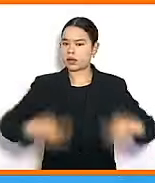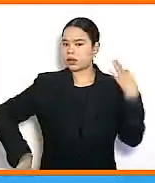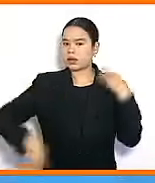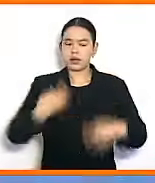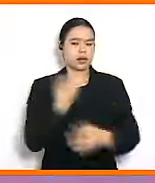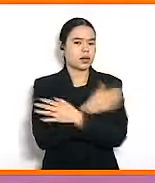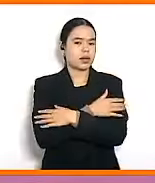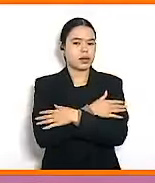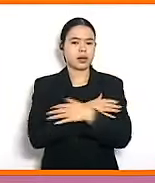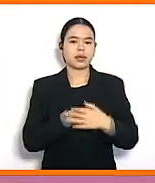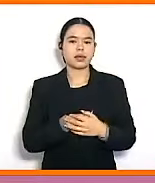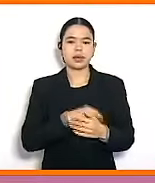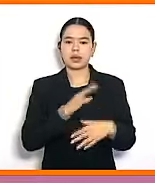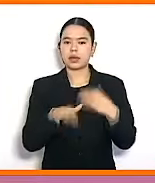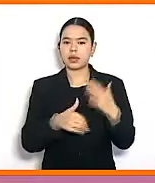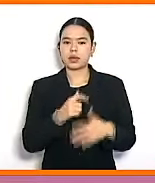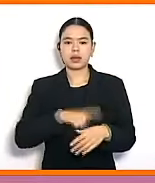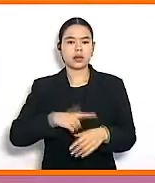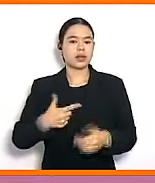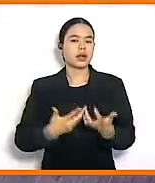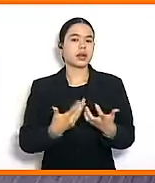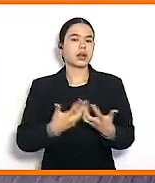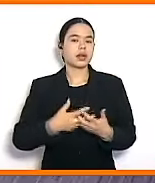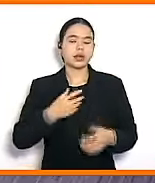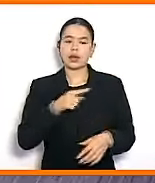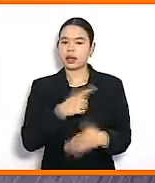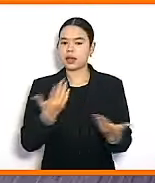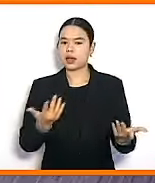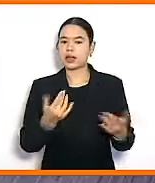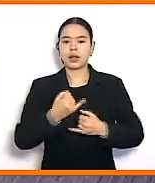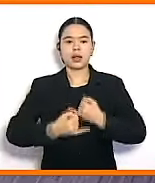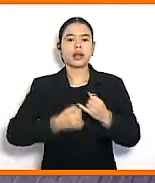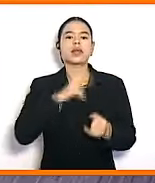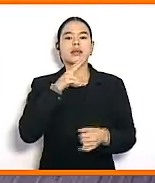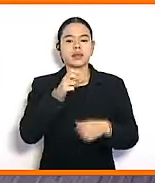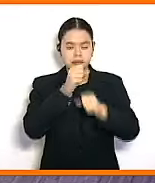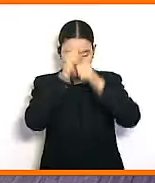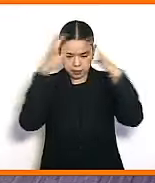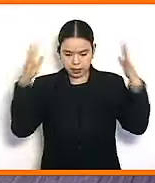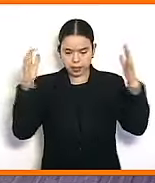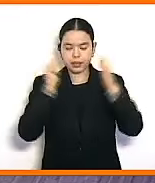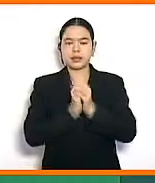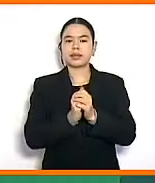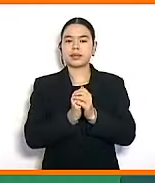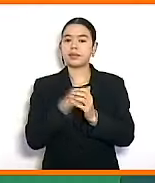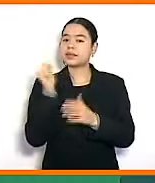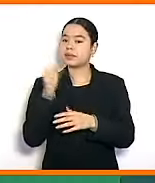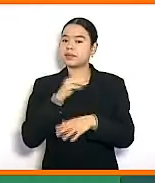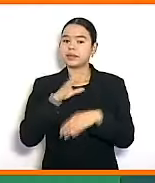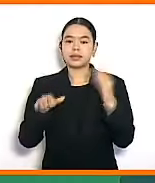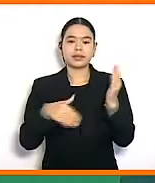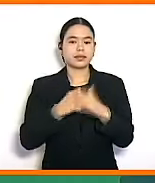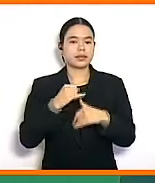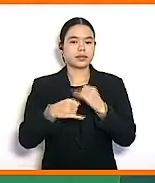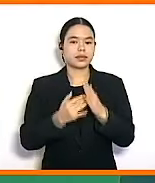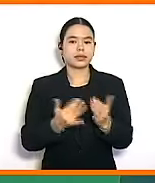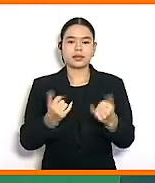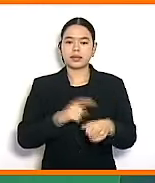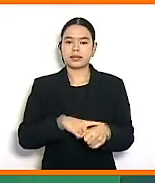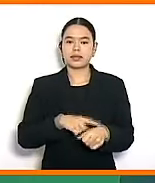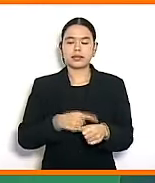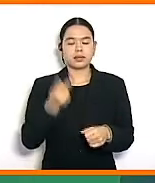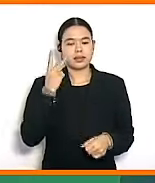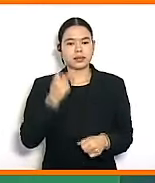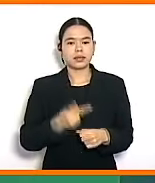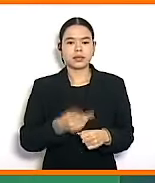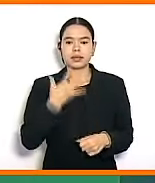Muchas felicidades. Vamos con Marbella, quien es la encargada de hacer de tus sueños una realidad. Así es, Tatiana, jugadores, se ha llegado el momento de conocer